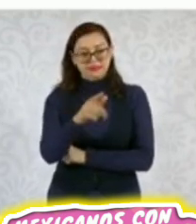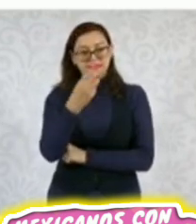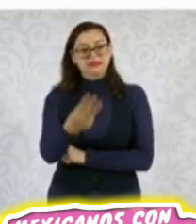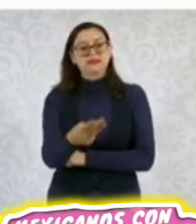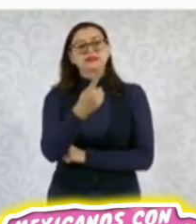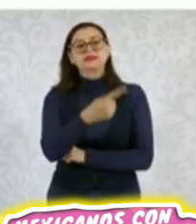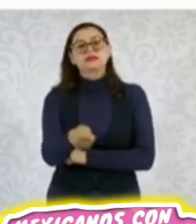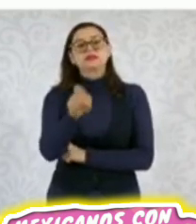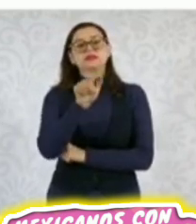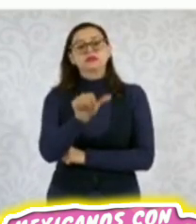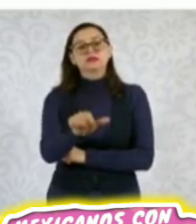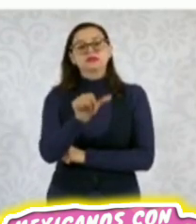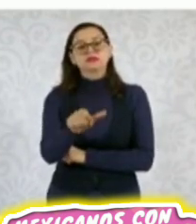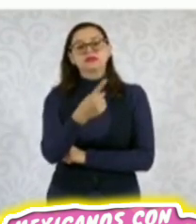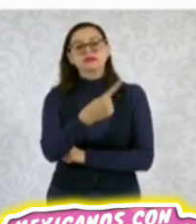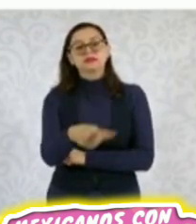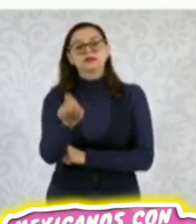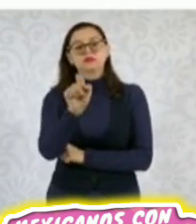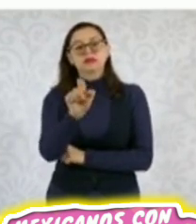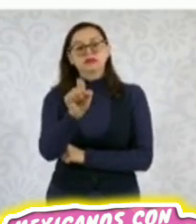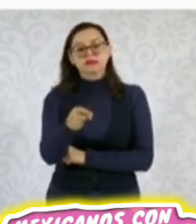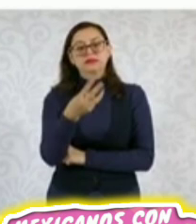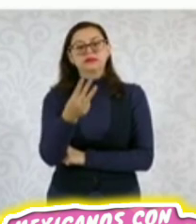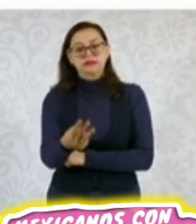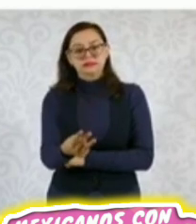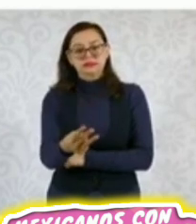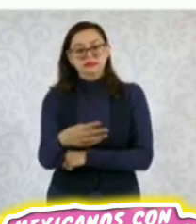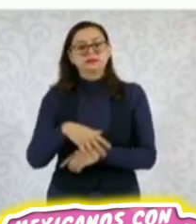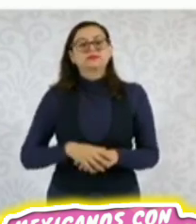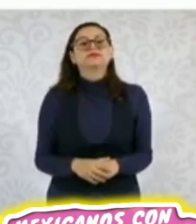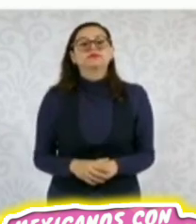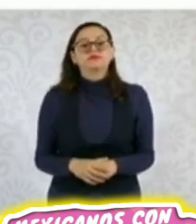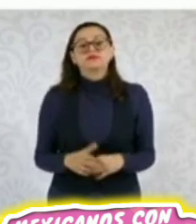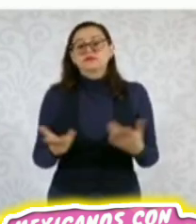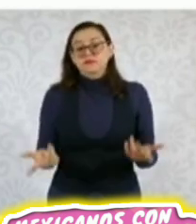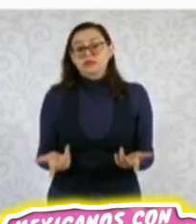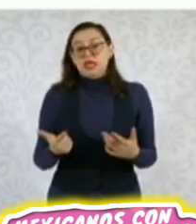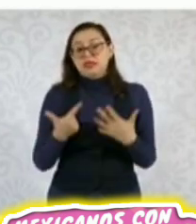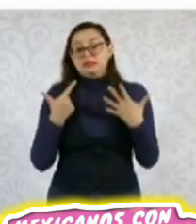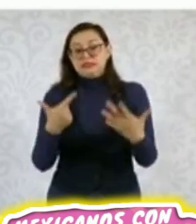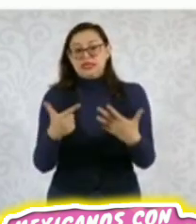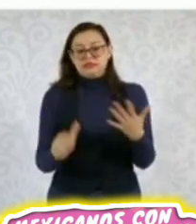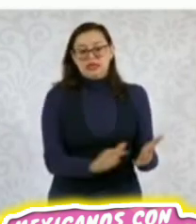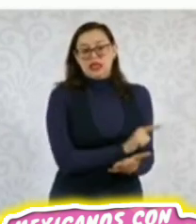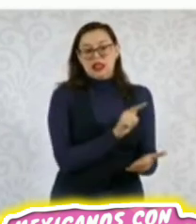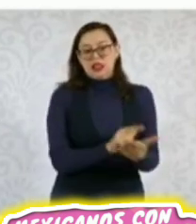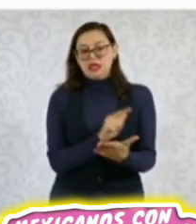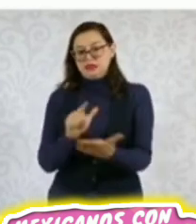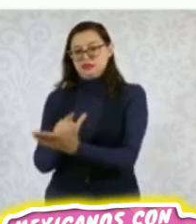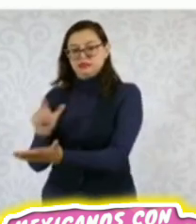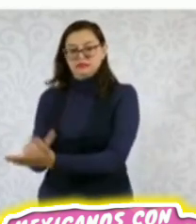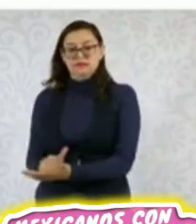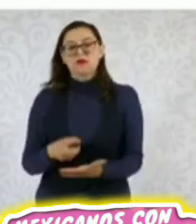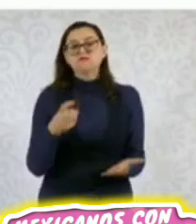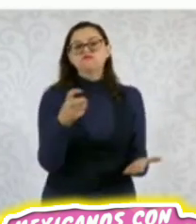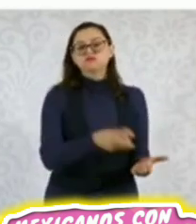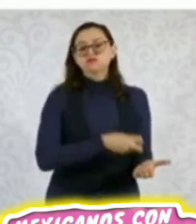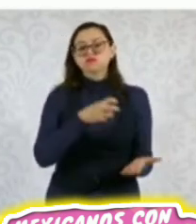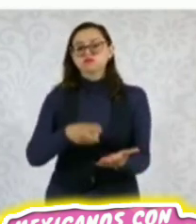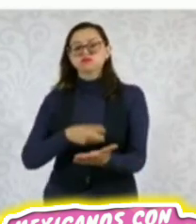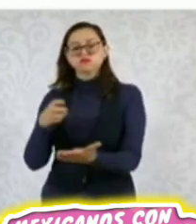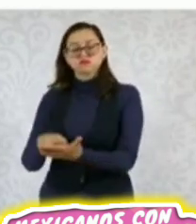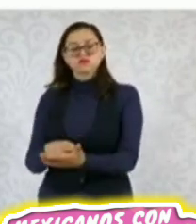73, el 116 y el 123, y son reformas a 7 ordenamientos jurídicos en materia, como ya se dijo, de